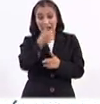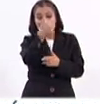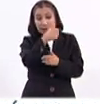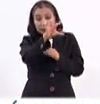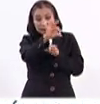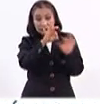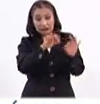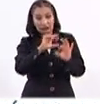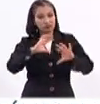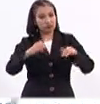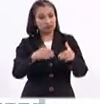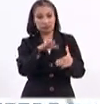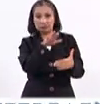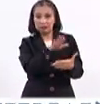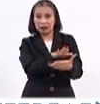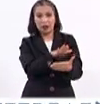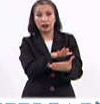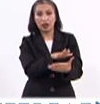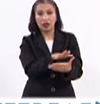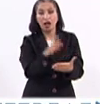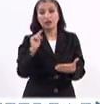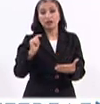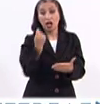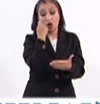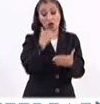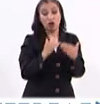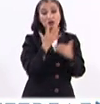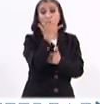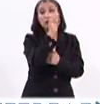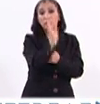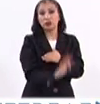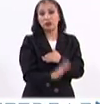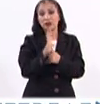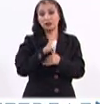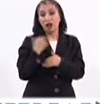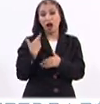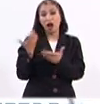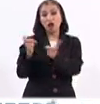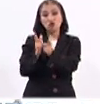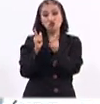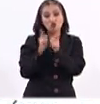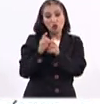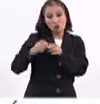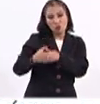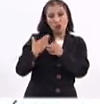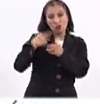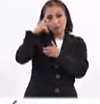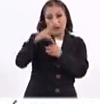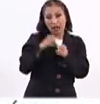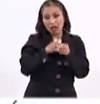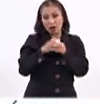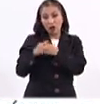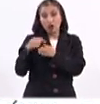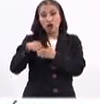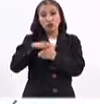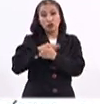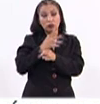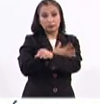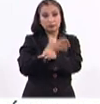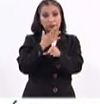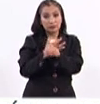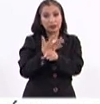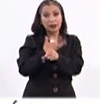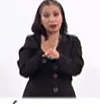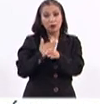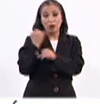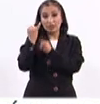de ellos están clasificados. O sea, el tecnológico tiene el 50% ya en la delegación nacional y bueno, nosotros tuvimos el honor ahorita de